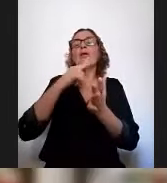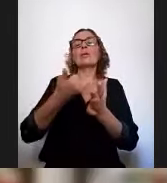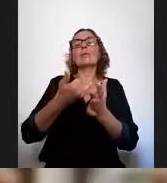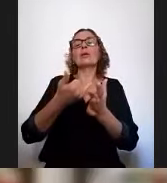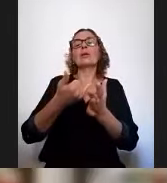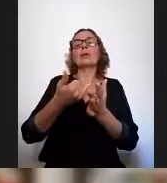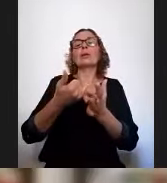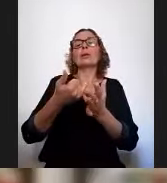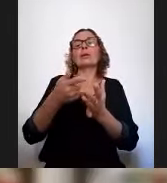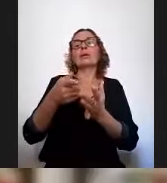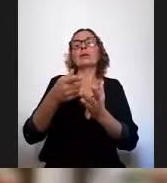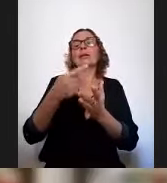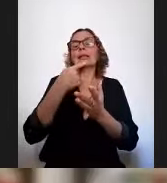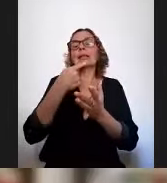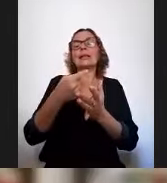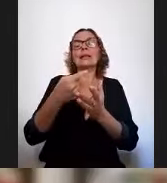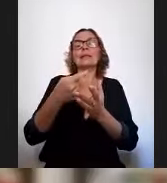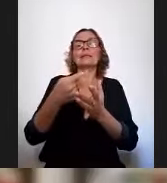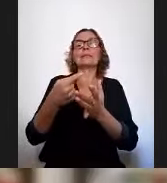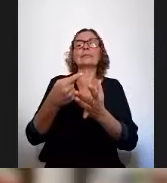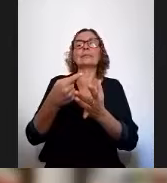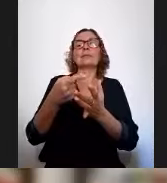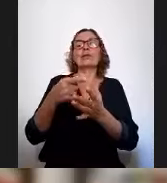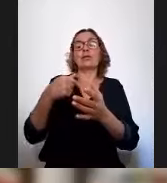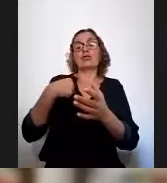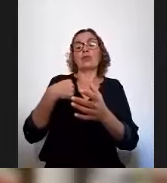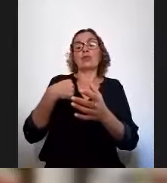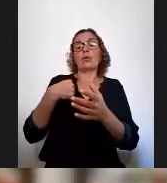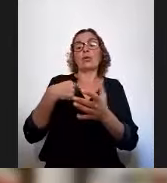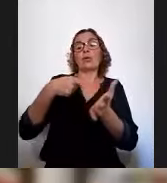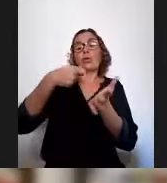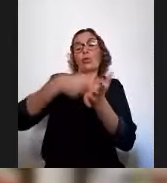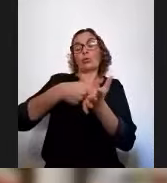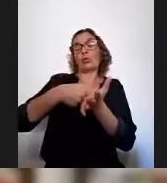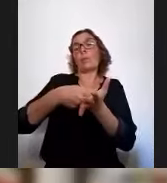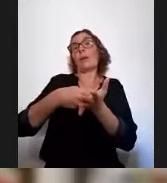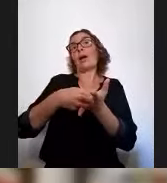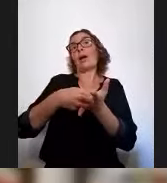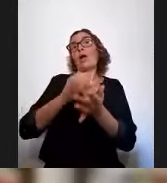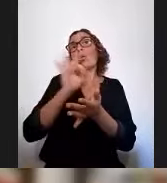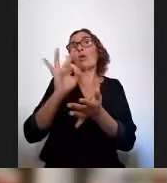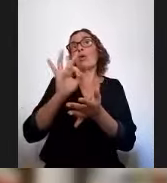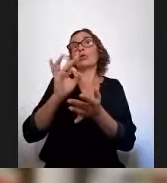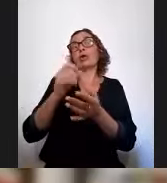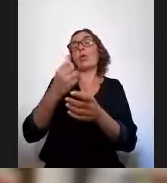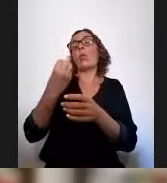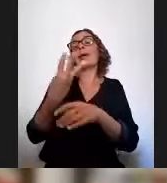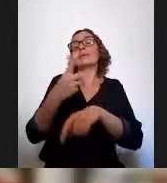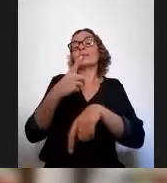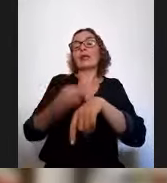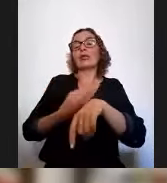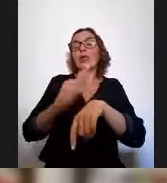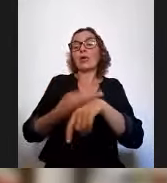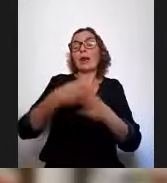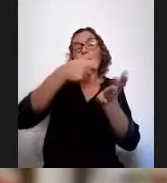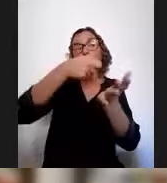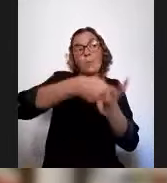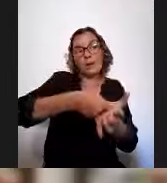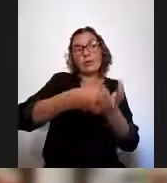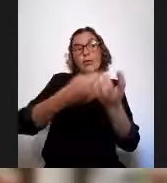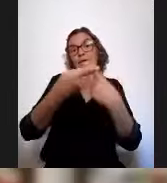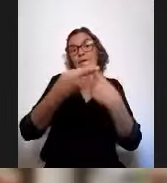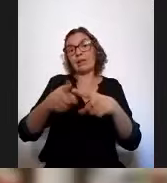es decir, si lo uso, lo pago, o si uso tantas horas, pago tal precio.